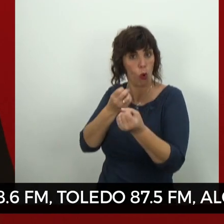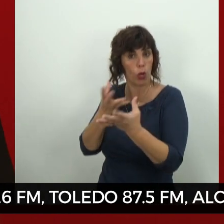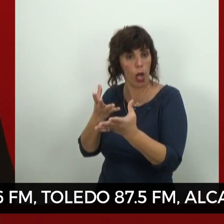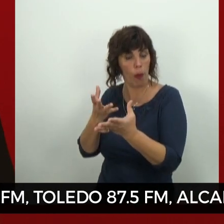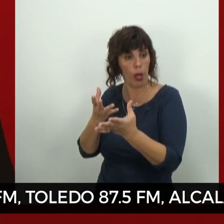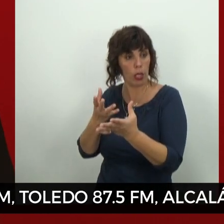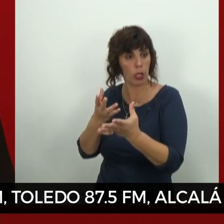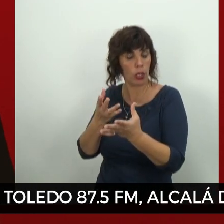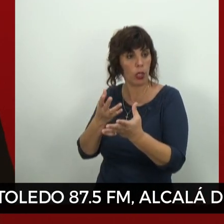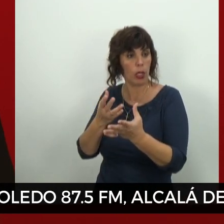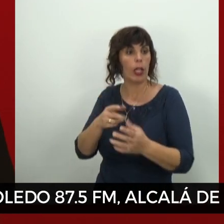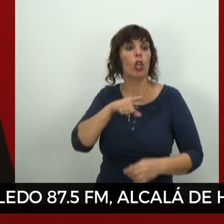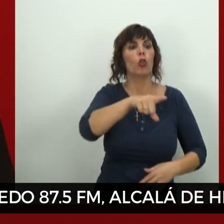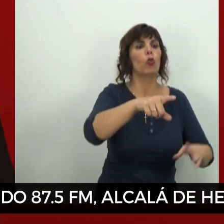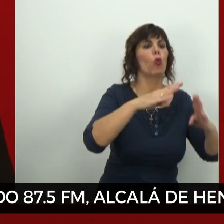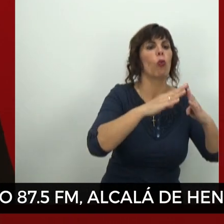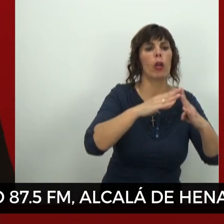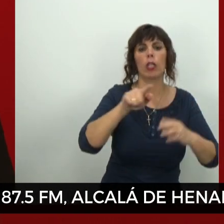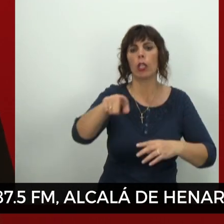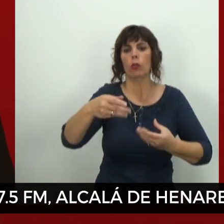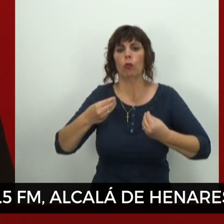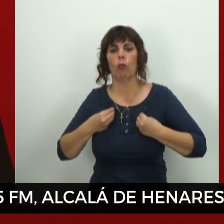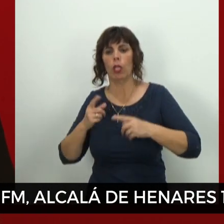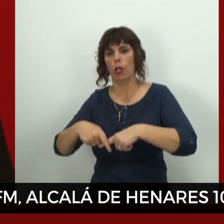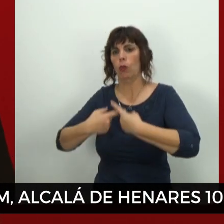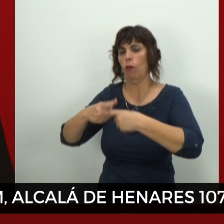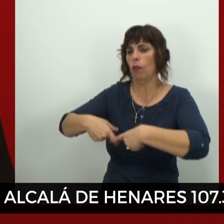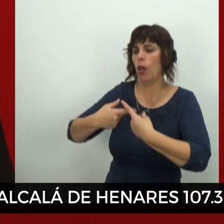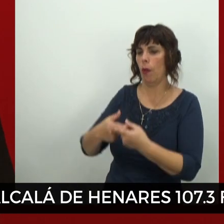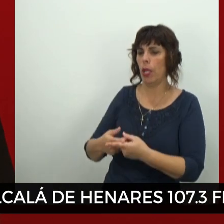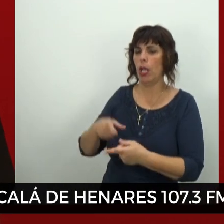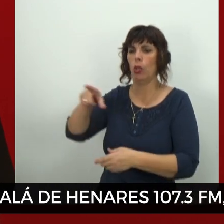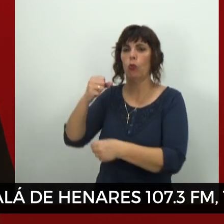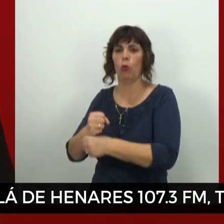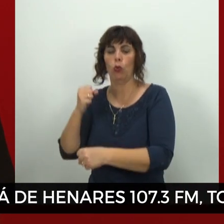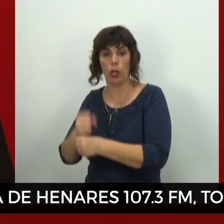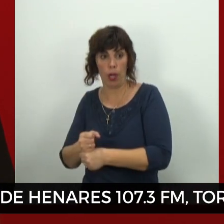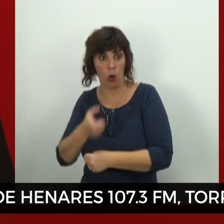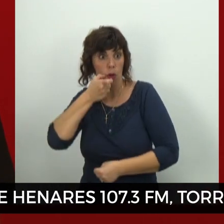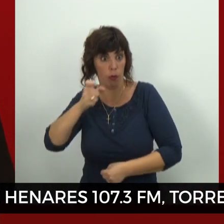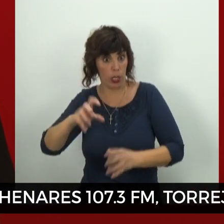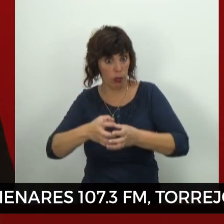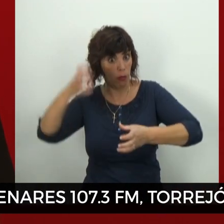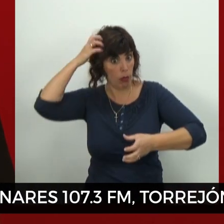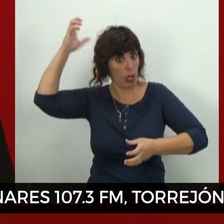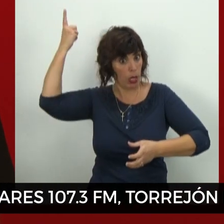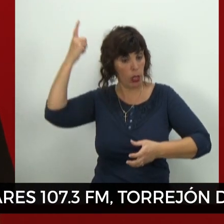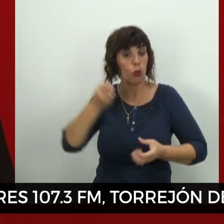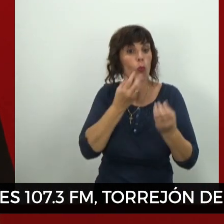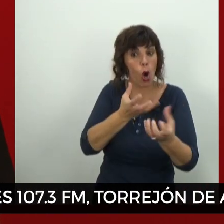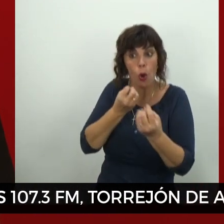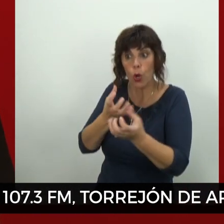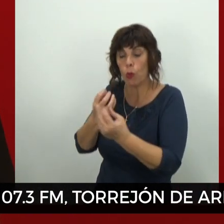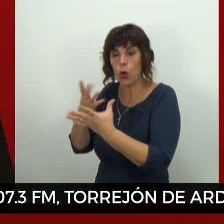sobre tu casa, tu vida, tu familia, tu entorno, tu trabajo, tú verás el poder